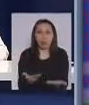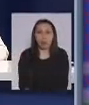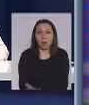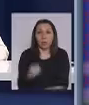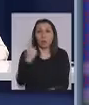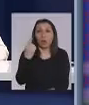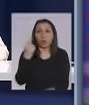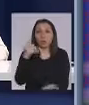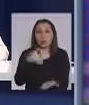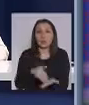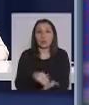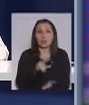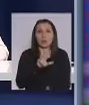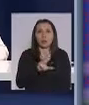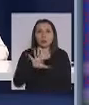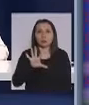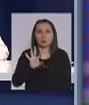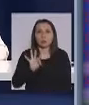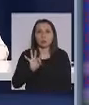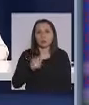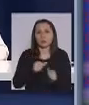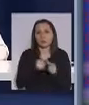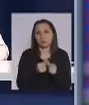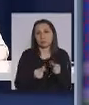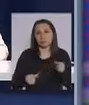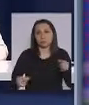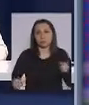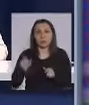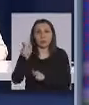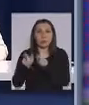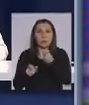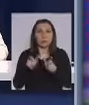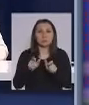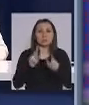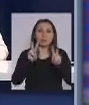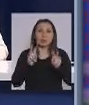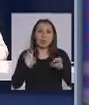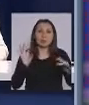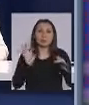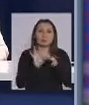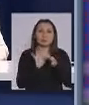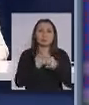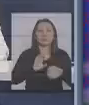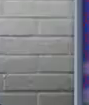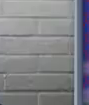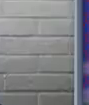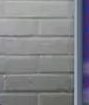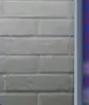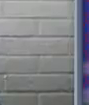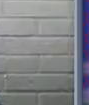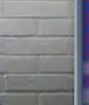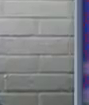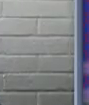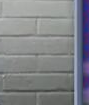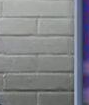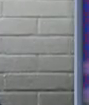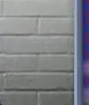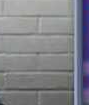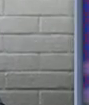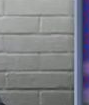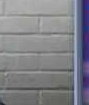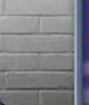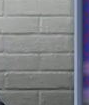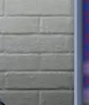son 11.850 en todo el país, personas asociadas al COVID-19. Ahí están las declaraciones de